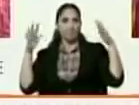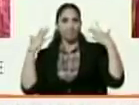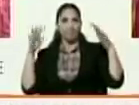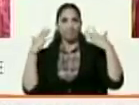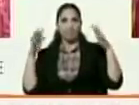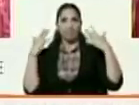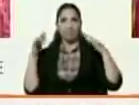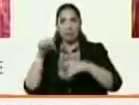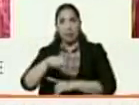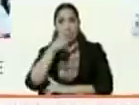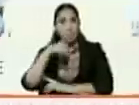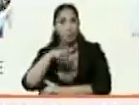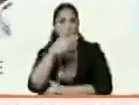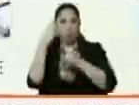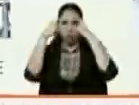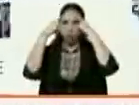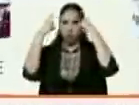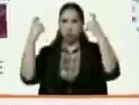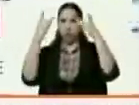Este pueblo es sabio.